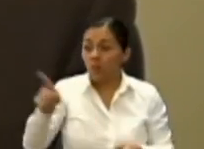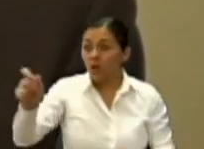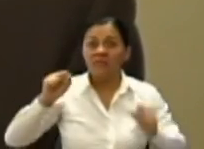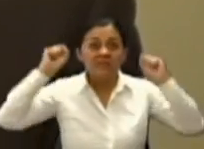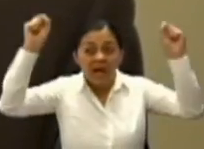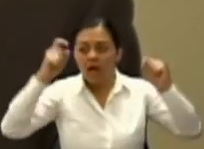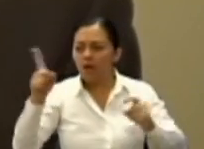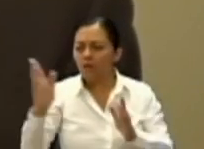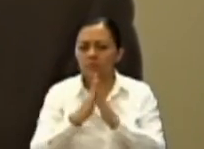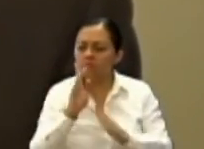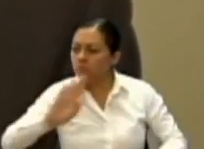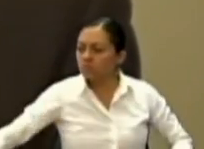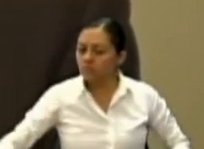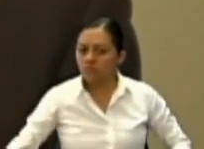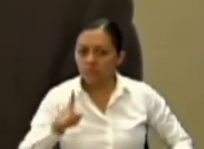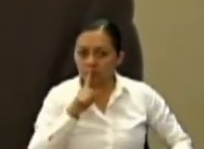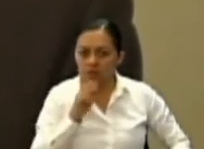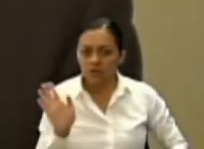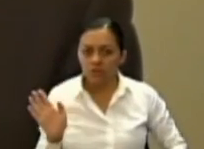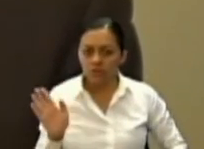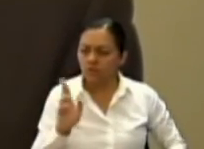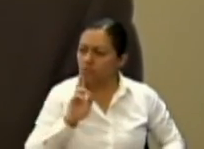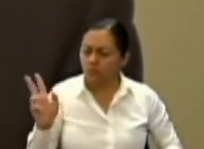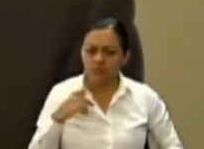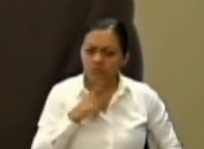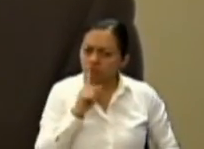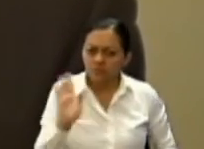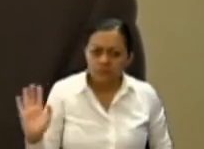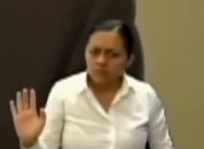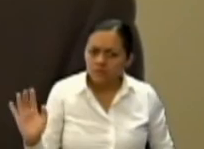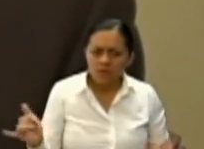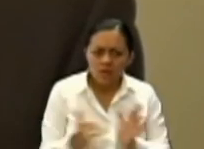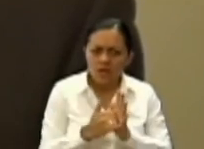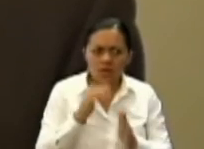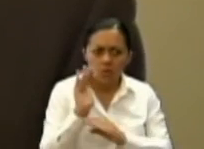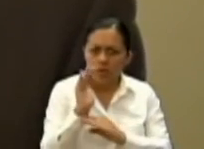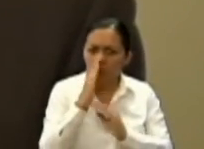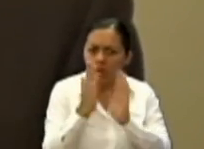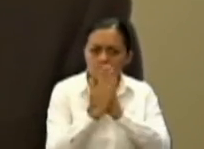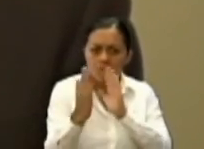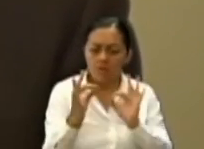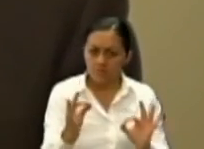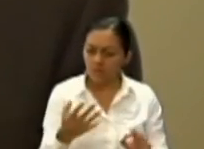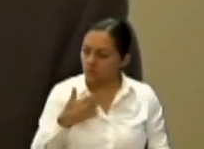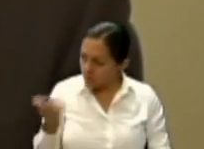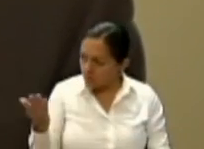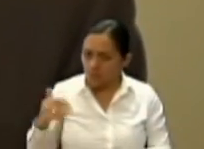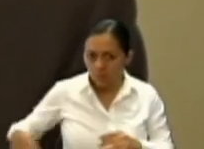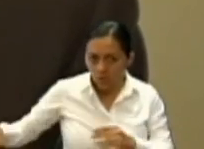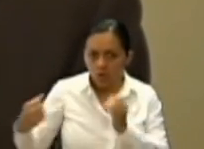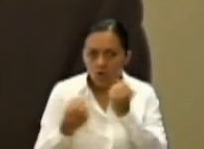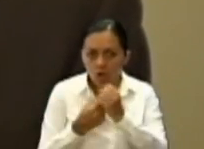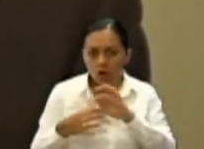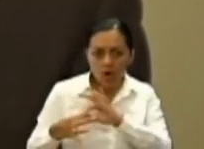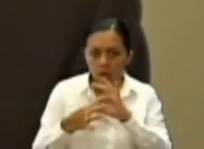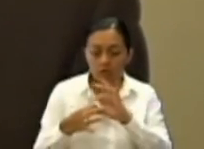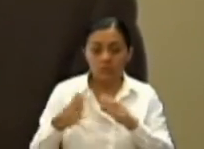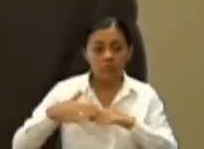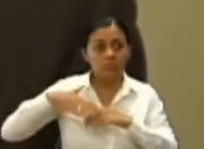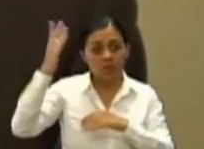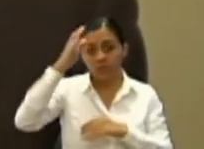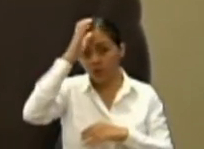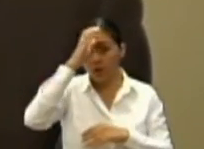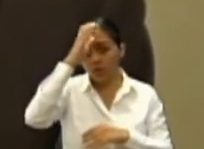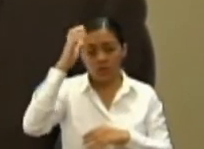alguna misa etcétera no responder quedamos callados para no hacer quedar mal al país pero yo creo que la inmensa mayoría del país el pueblo católico